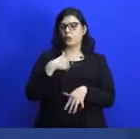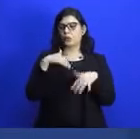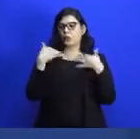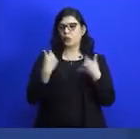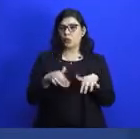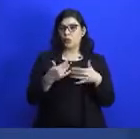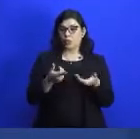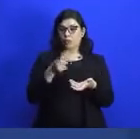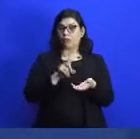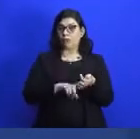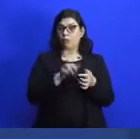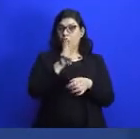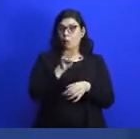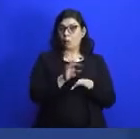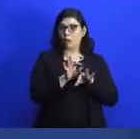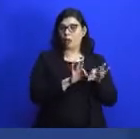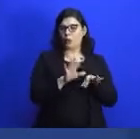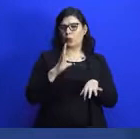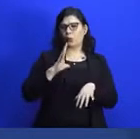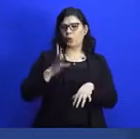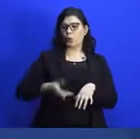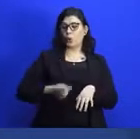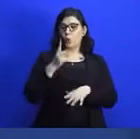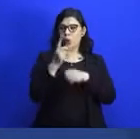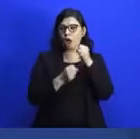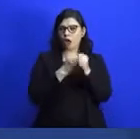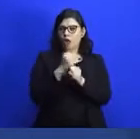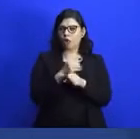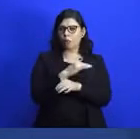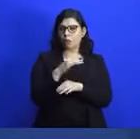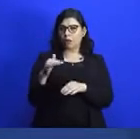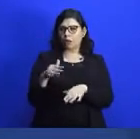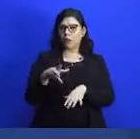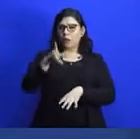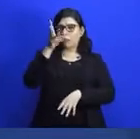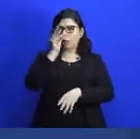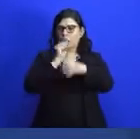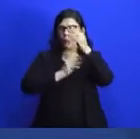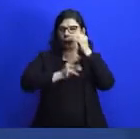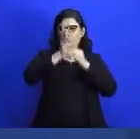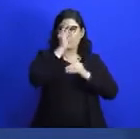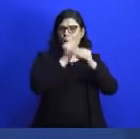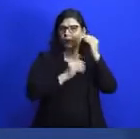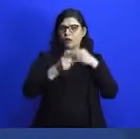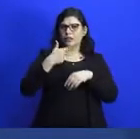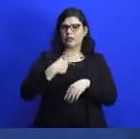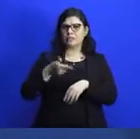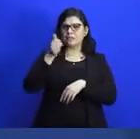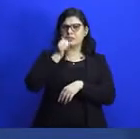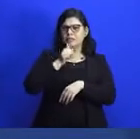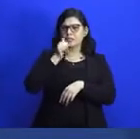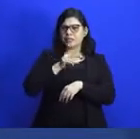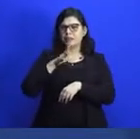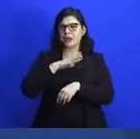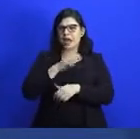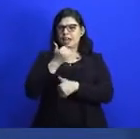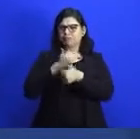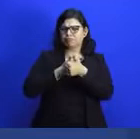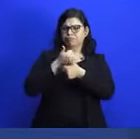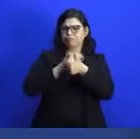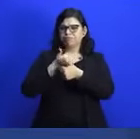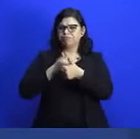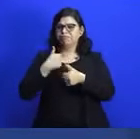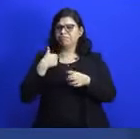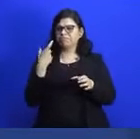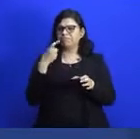esta gran familia. Llevo un año y medio y cada día aprendo más y más. Me gusta que todo el tiempo hay nuevos retos, que soy parte de